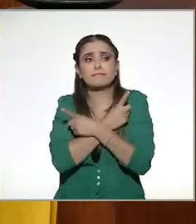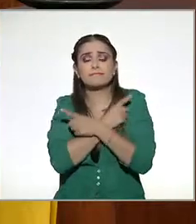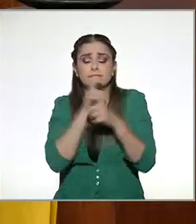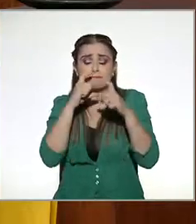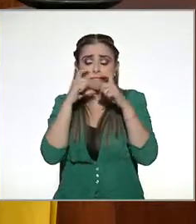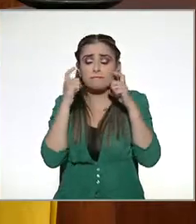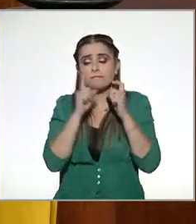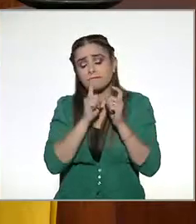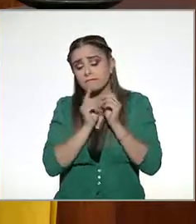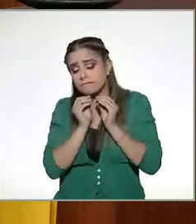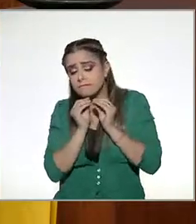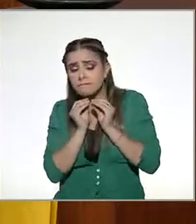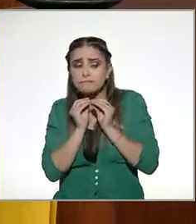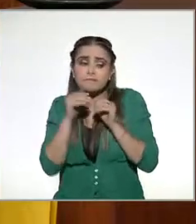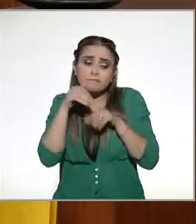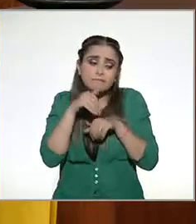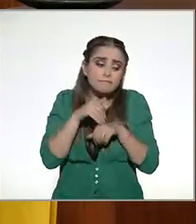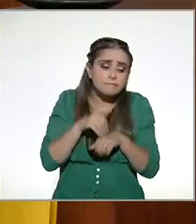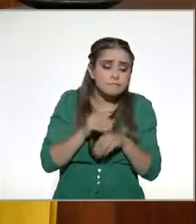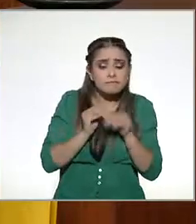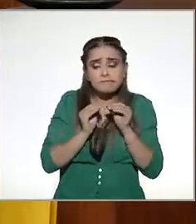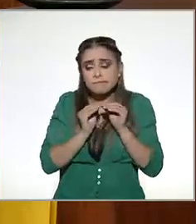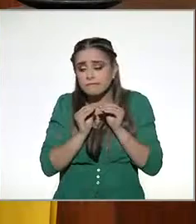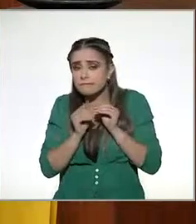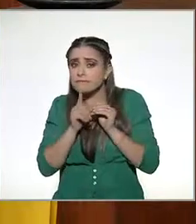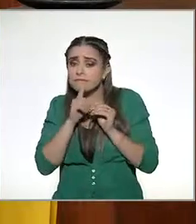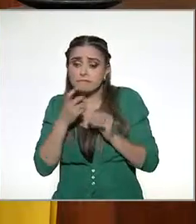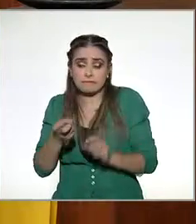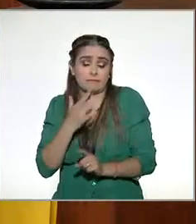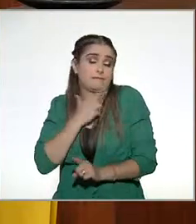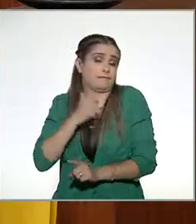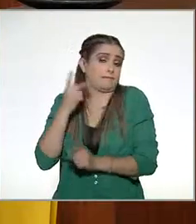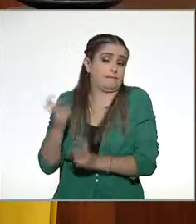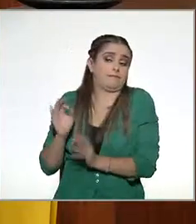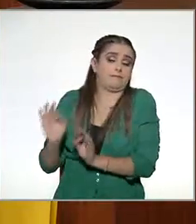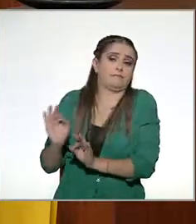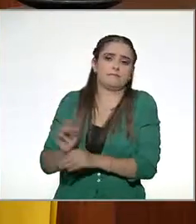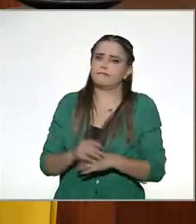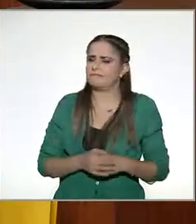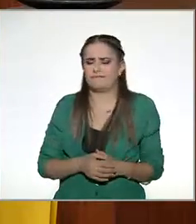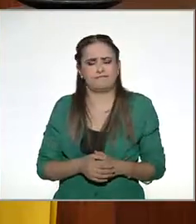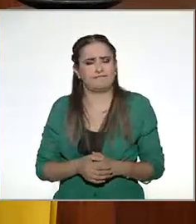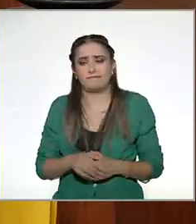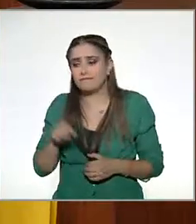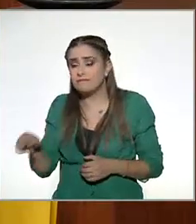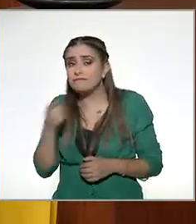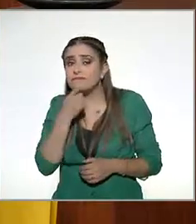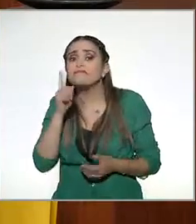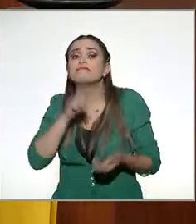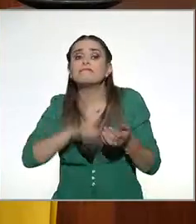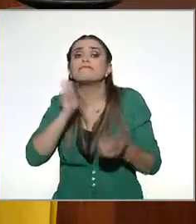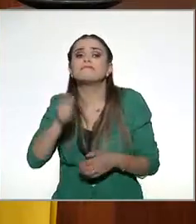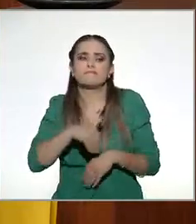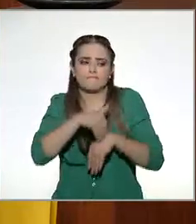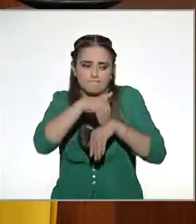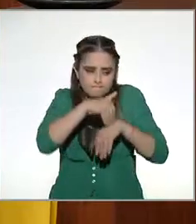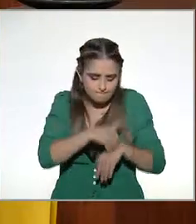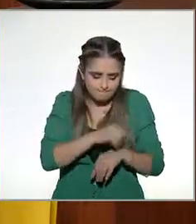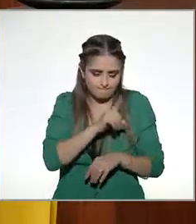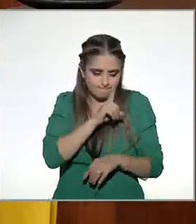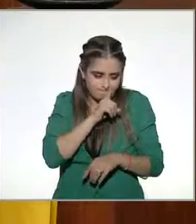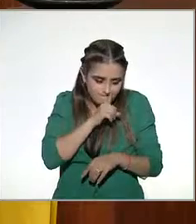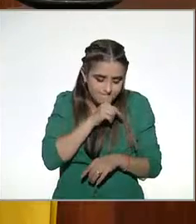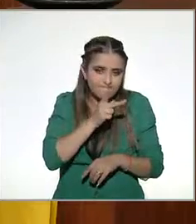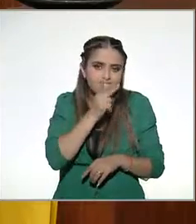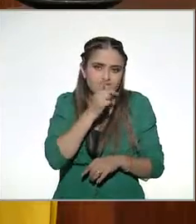¿no? Este, son... Los obedientes. Los obedientes son los mejores. Pero no, muchas veces son los niños sometidos al deseo de mamá.